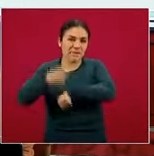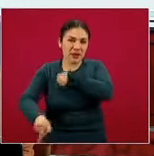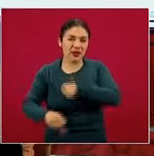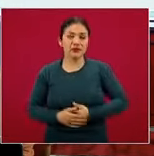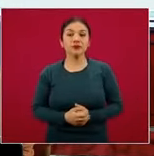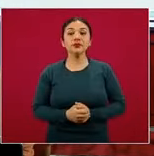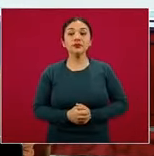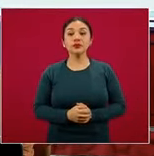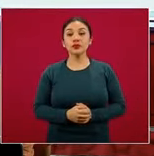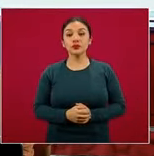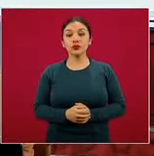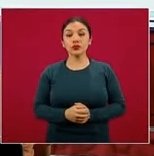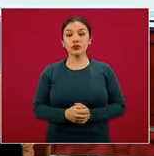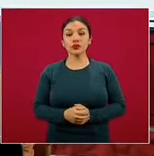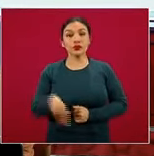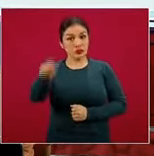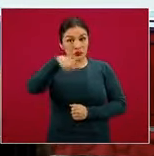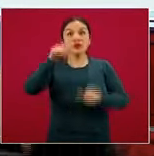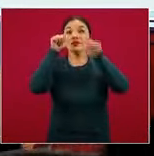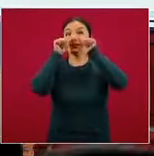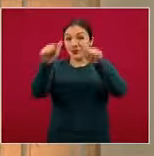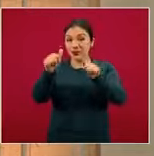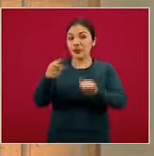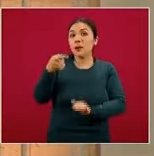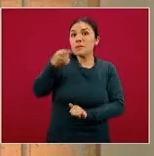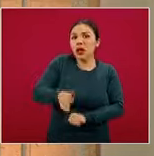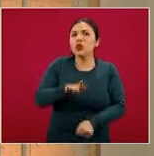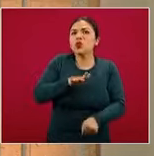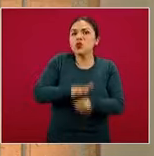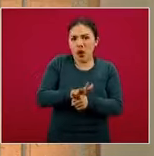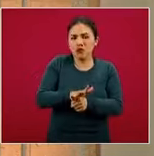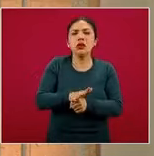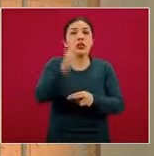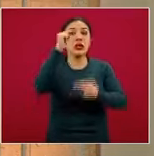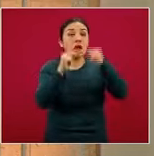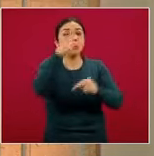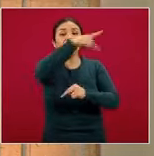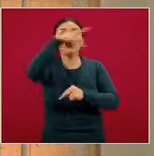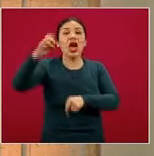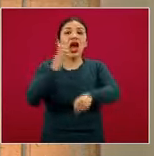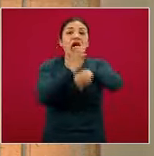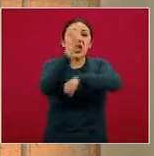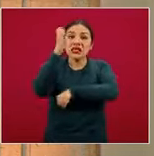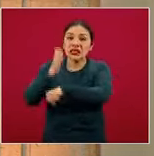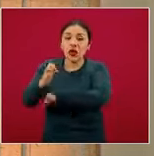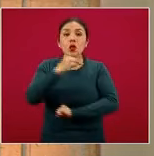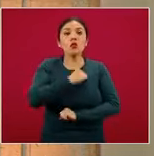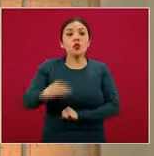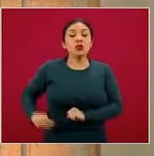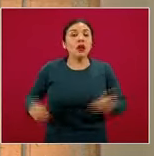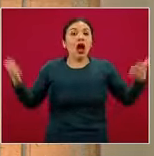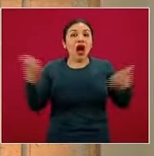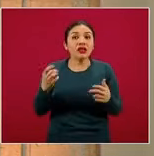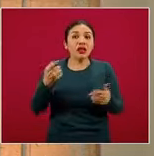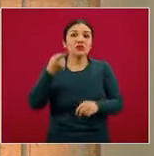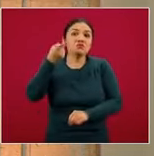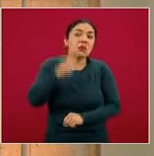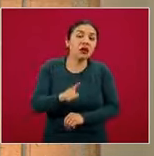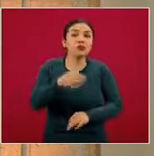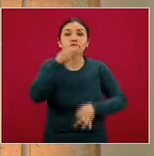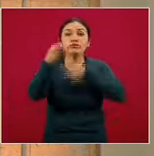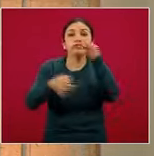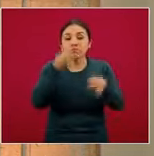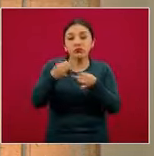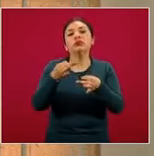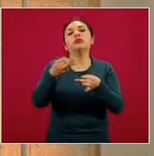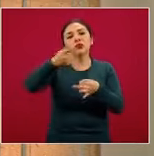bajo, ¿no? Entonces, mucha atención a estas indicaciones que tanto en los niveles estatales y municipales se están implementando y se están dando a